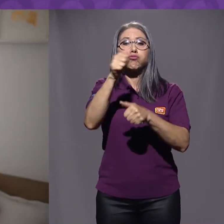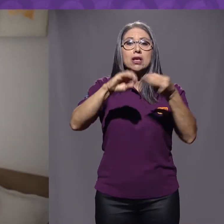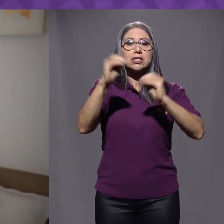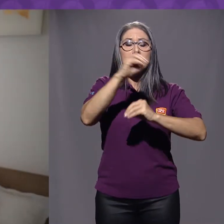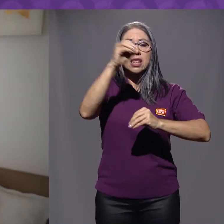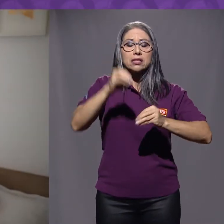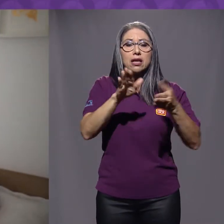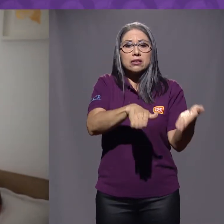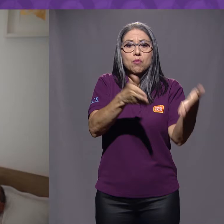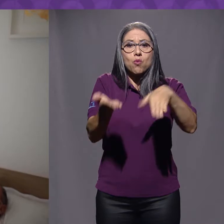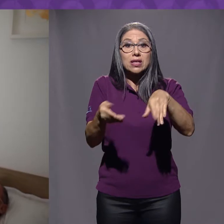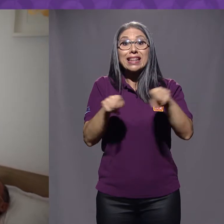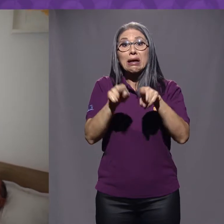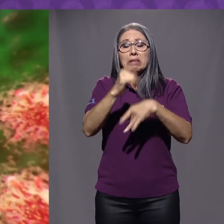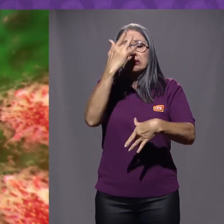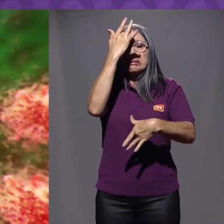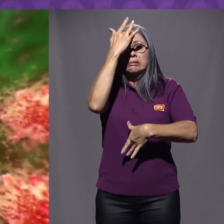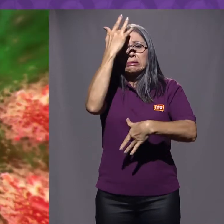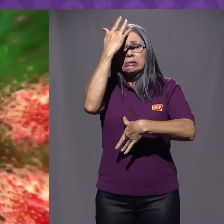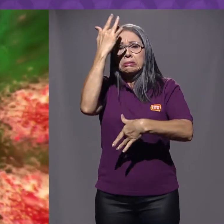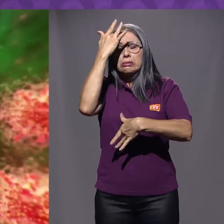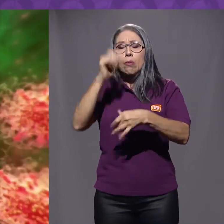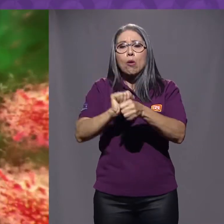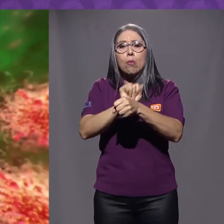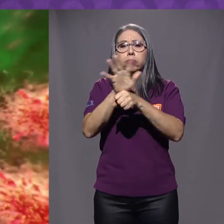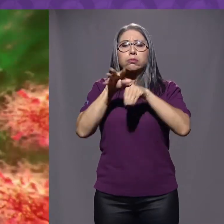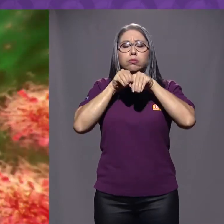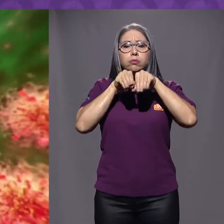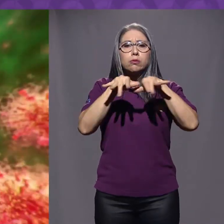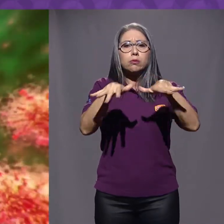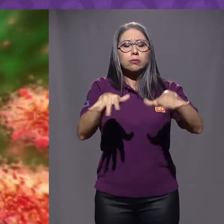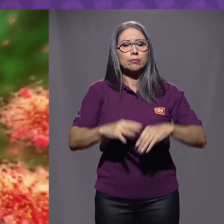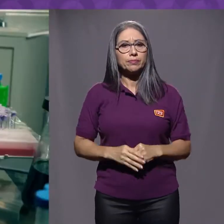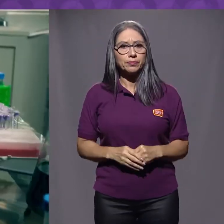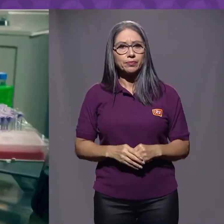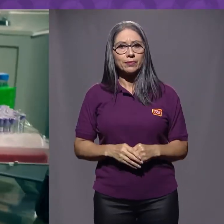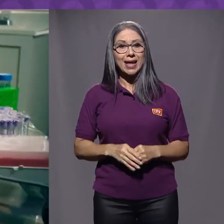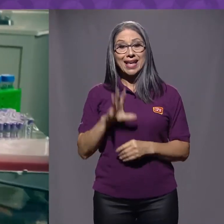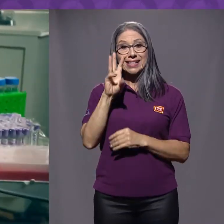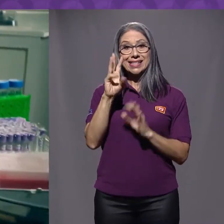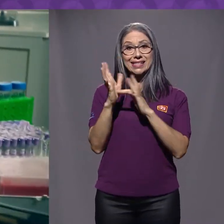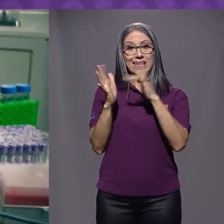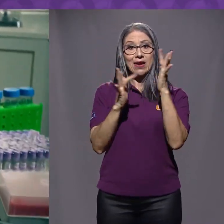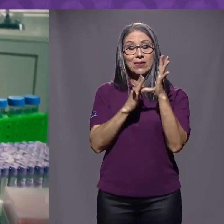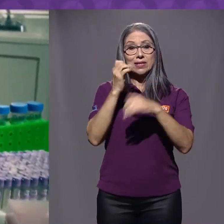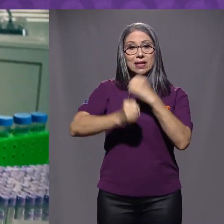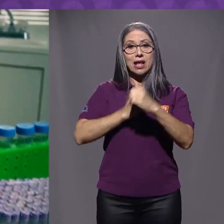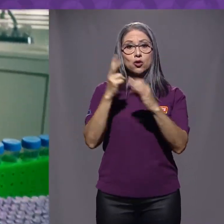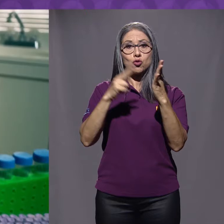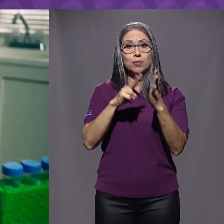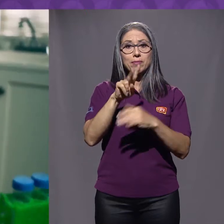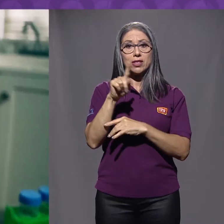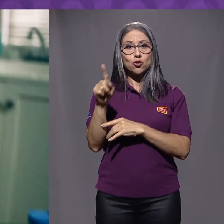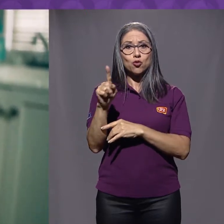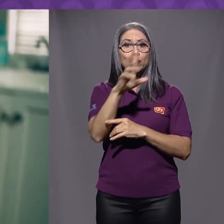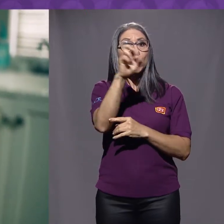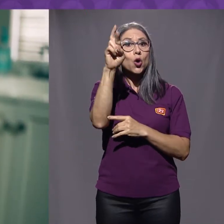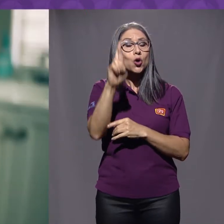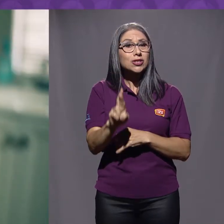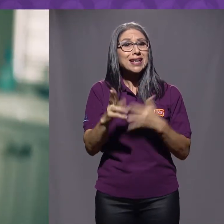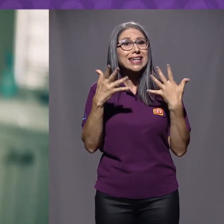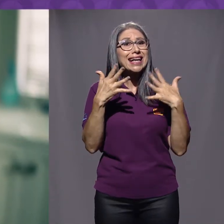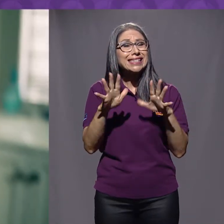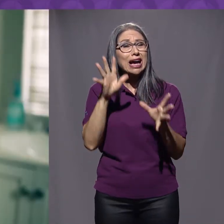muerte y afectación severa de salud por el contagio de esta enfermedad. El 6 de abril de 2021,